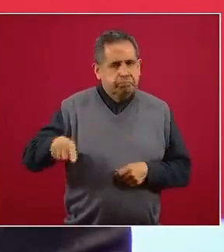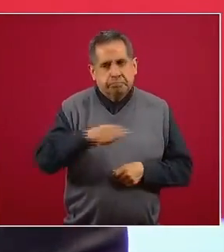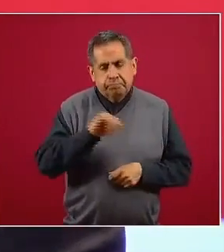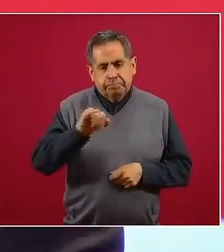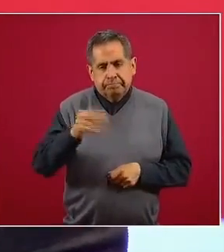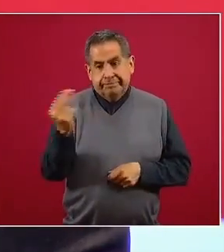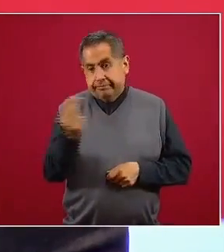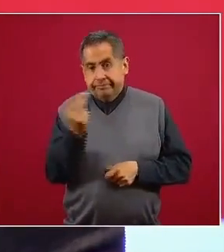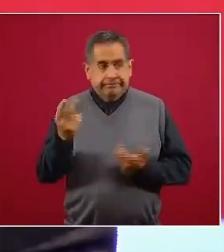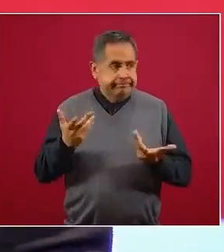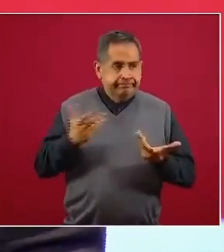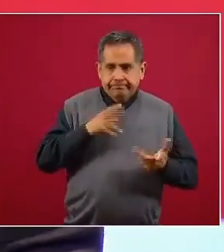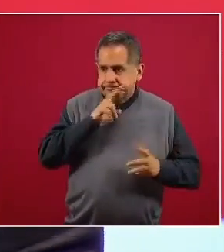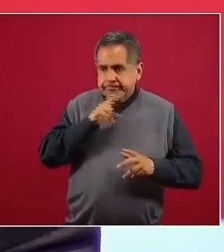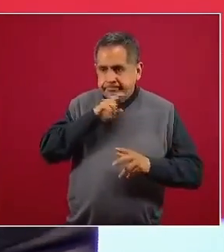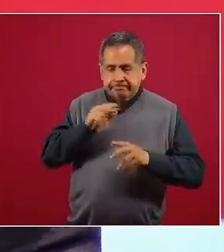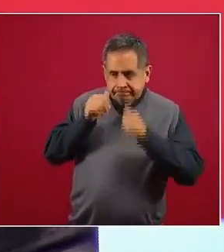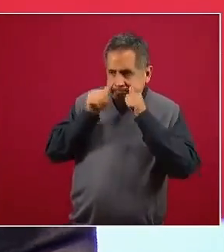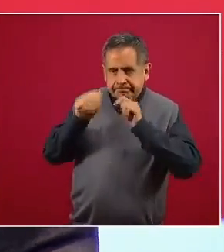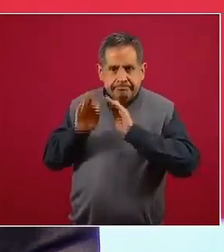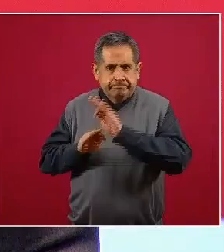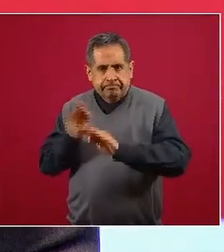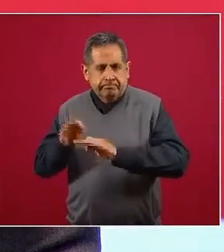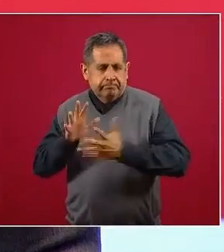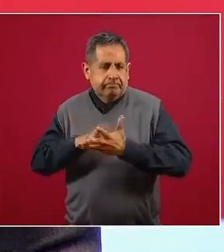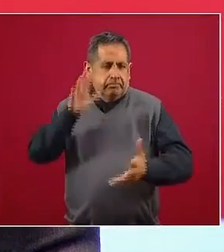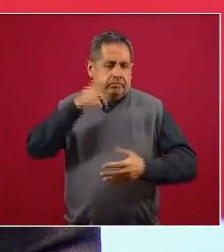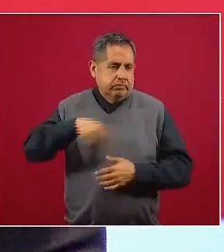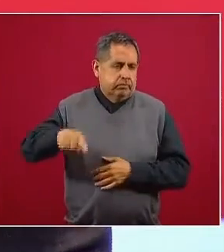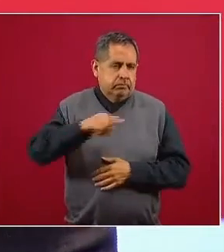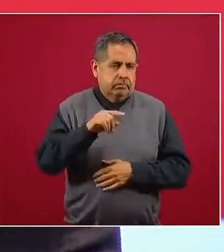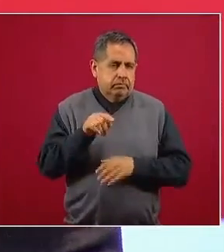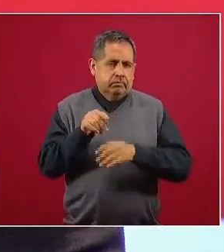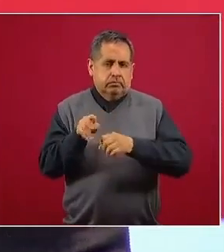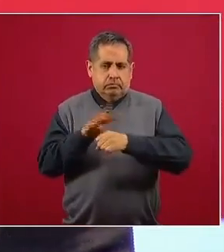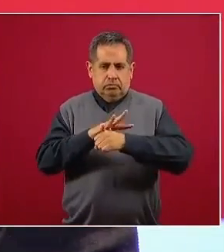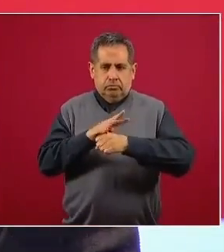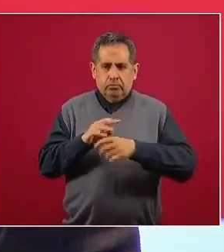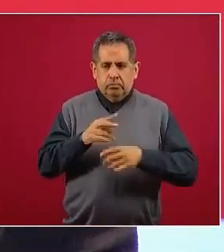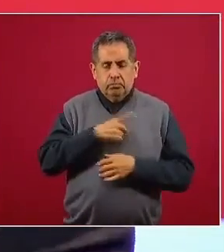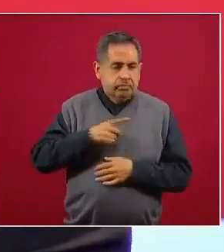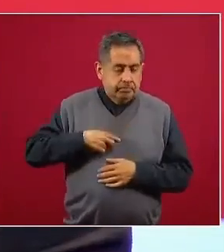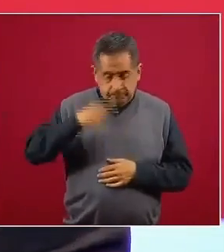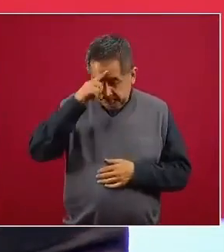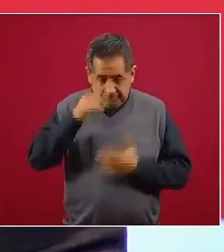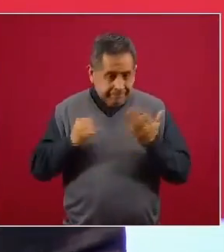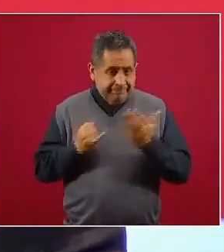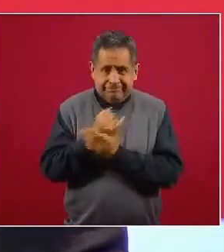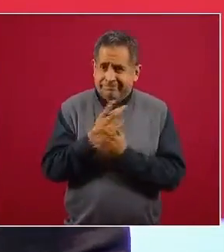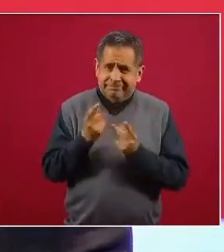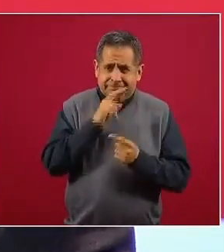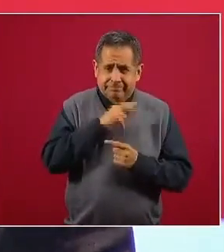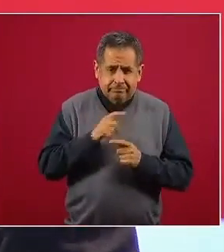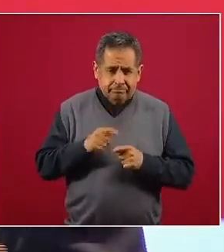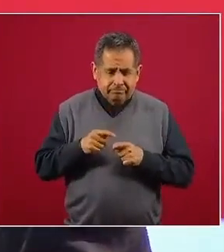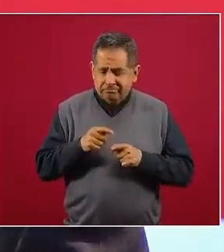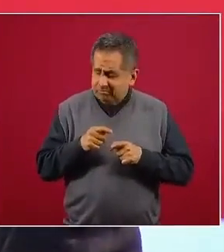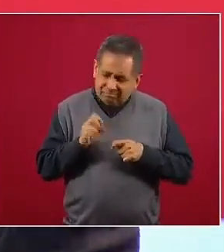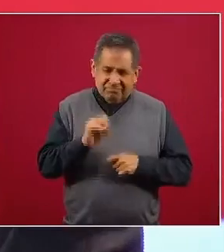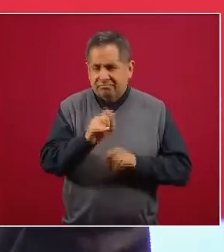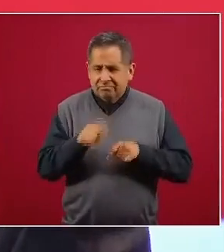que necesitábamos responder de manera inmediata a COVID y había que tomar una decisión ágil, como se